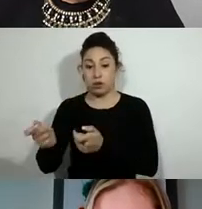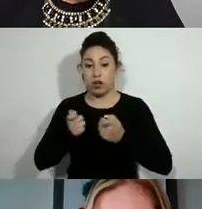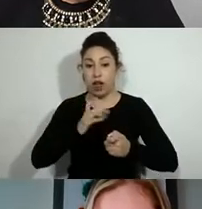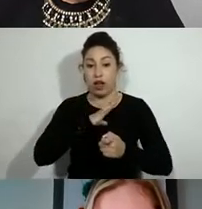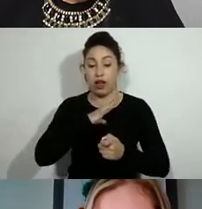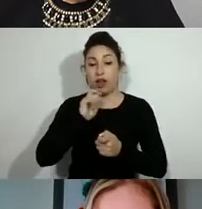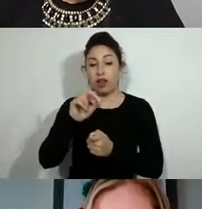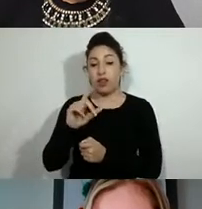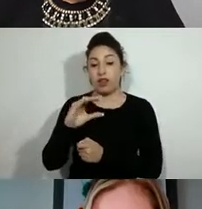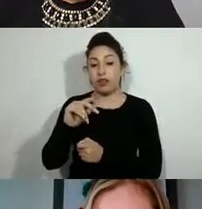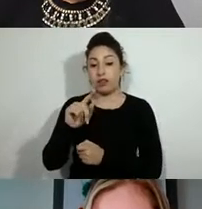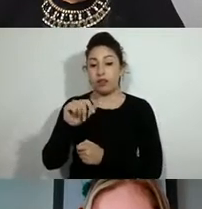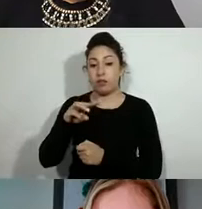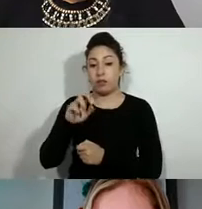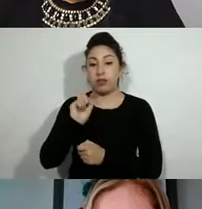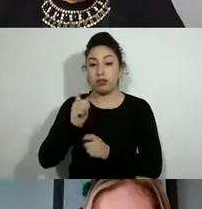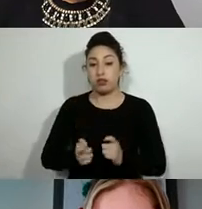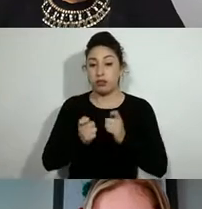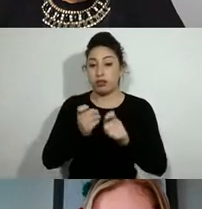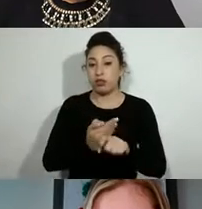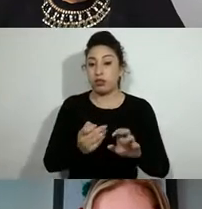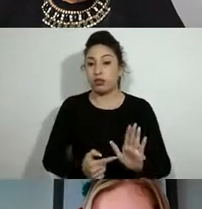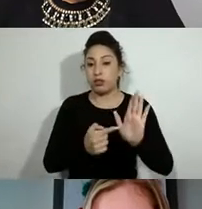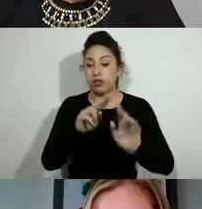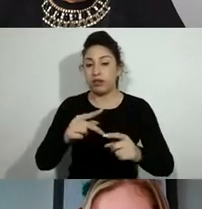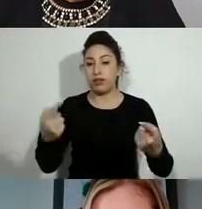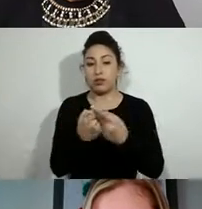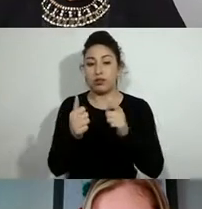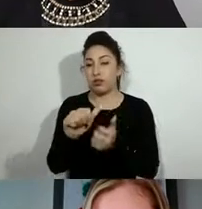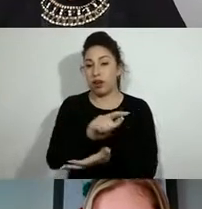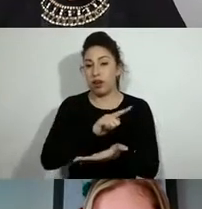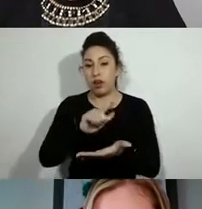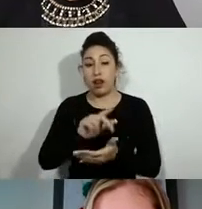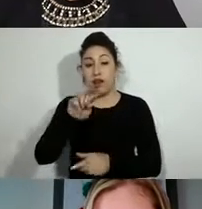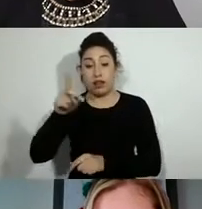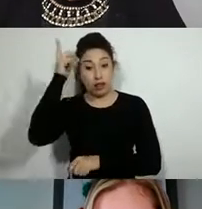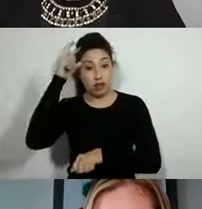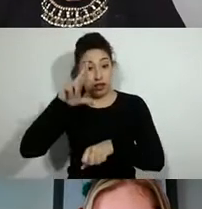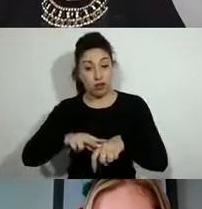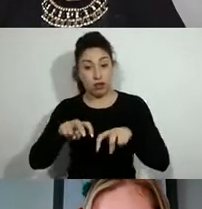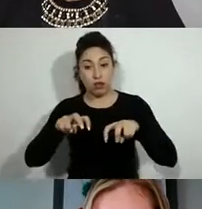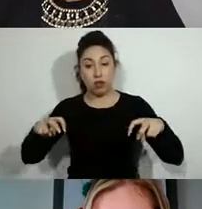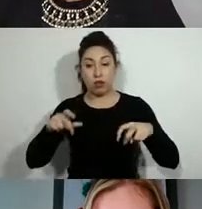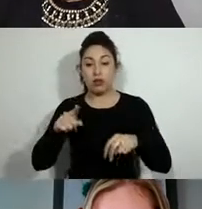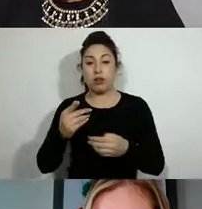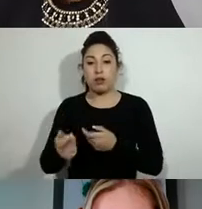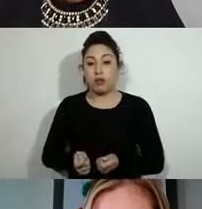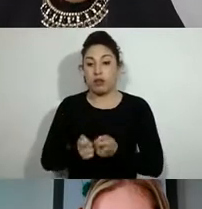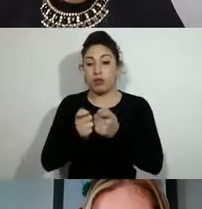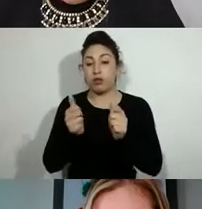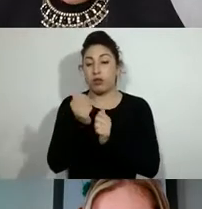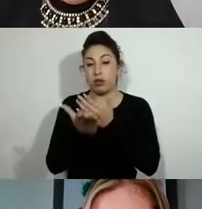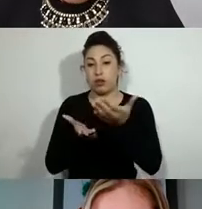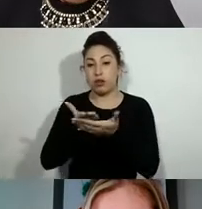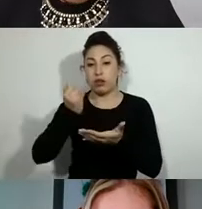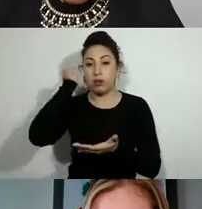el día de hoy es ilegal. No puede hacer turno alguno la mesa directiva de ninguna iniciativa si no